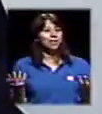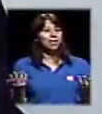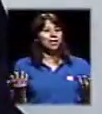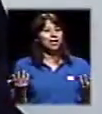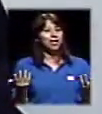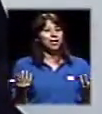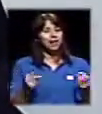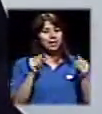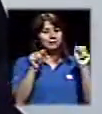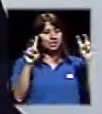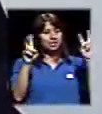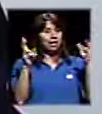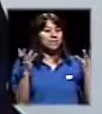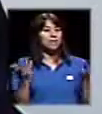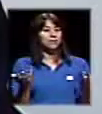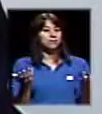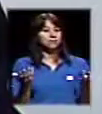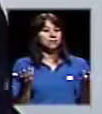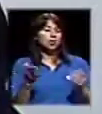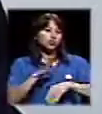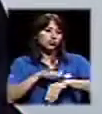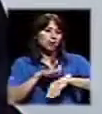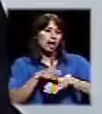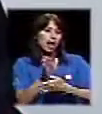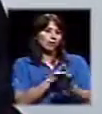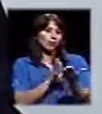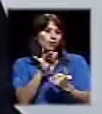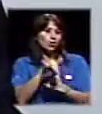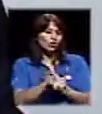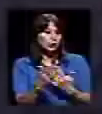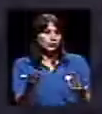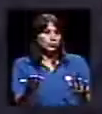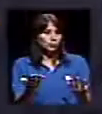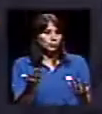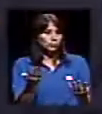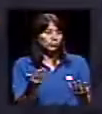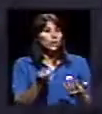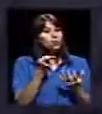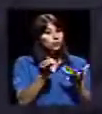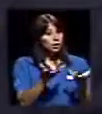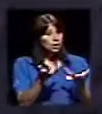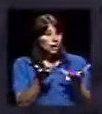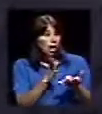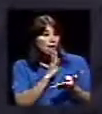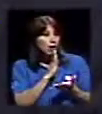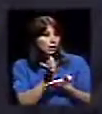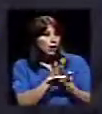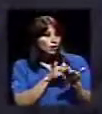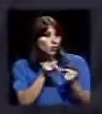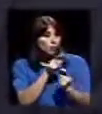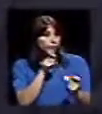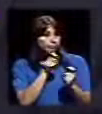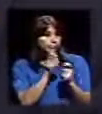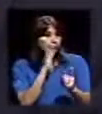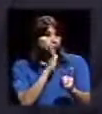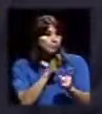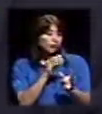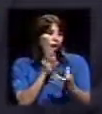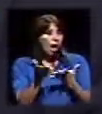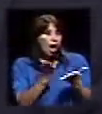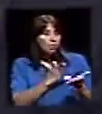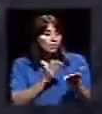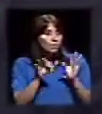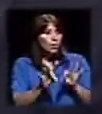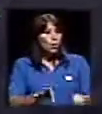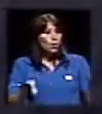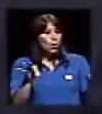este tema de algunos de los proyectos, yo no sé si usted, don Gerardo, quiera referirse en particular a algunos, hay algunos temas